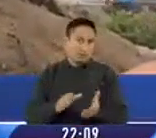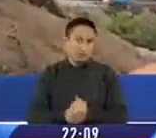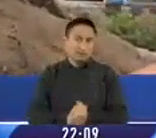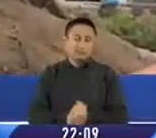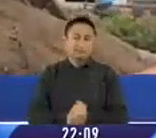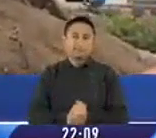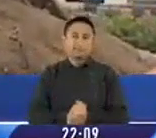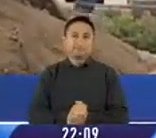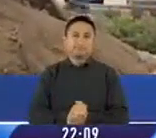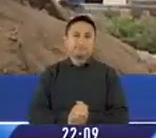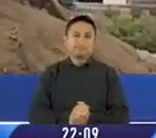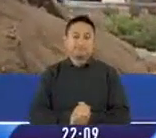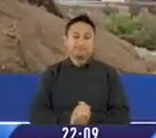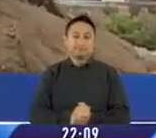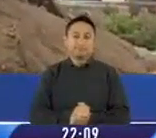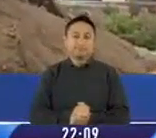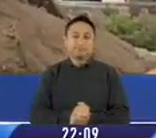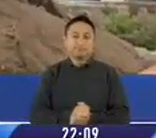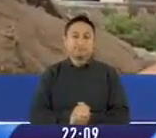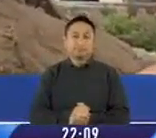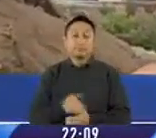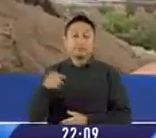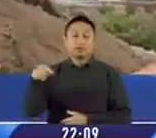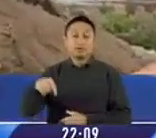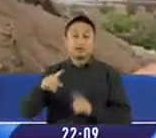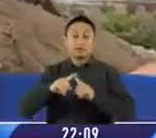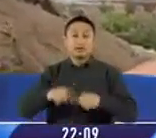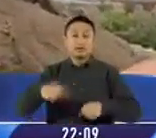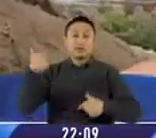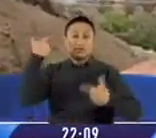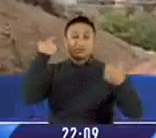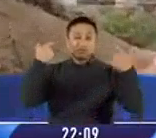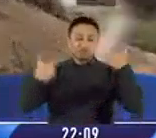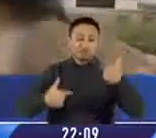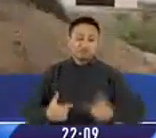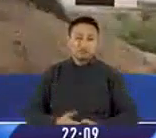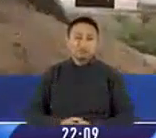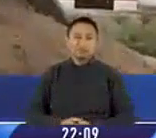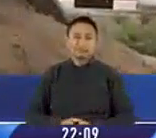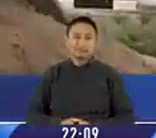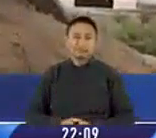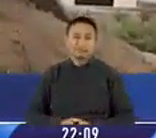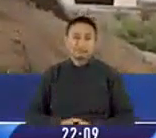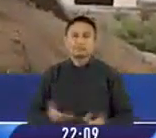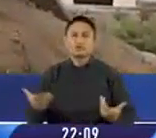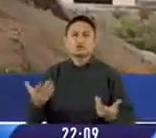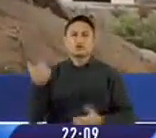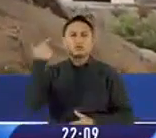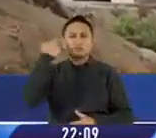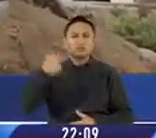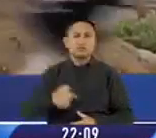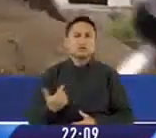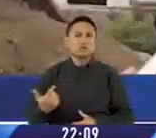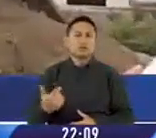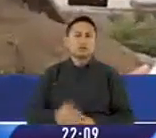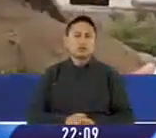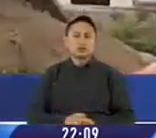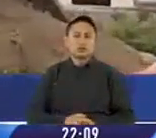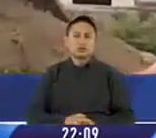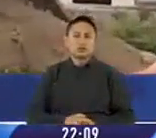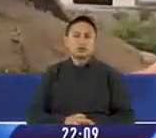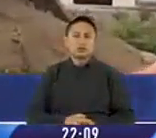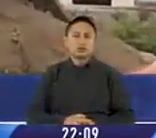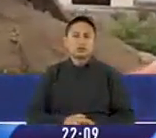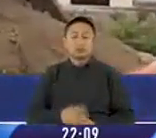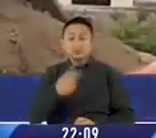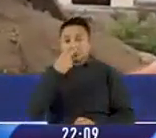lo presentaba diferentes sin impactos de proyectil y armas de fuego. ¿Le viste en qué partes del cuerpo se le veían las heridas? Se